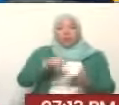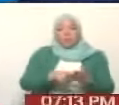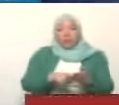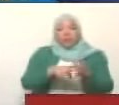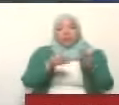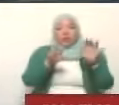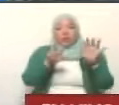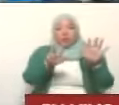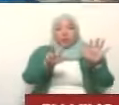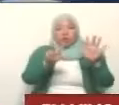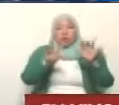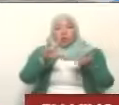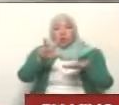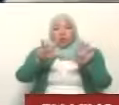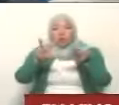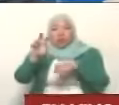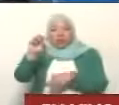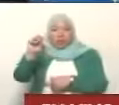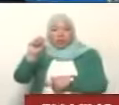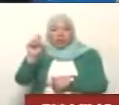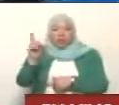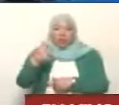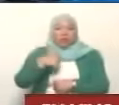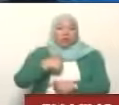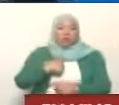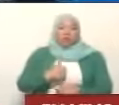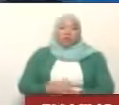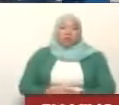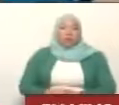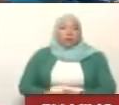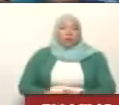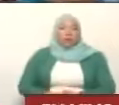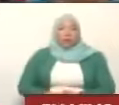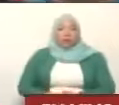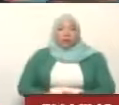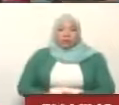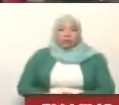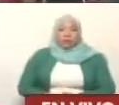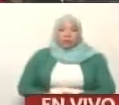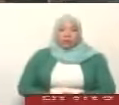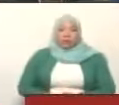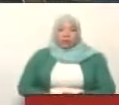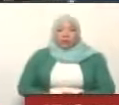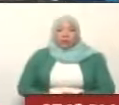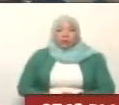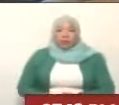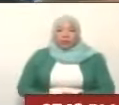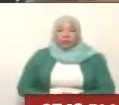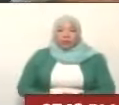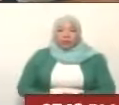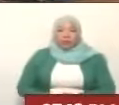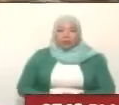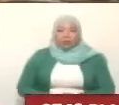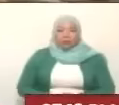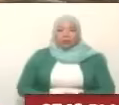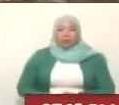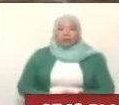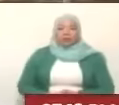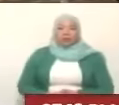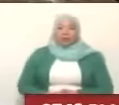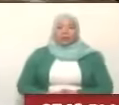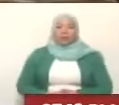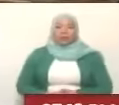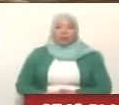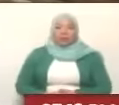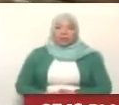1980, ninguna de ustedes había nacido. Las mujeres están aquí, ninguna. Ni Santo Domingo había nacido. Ah, ¿no tiene